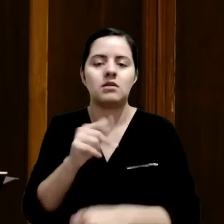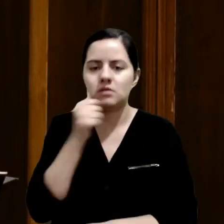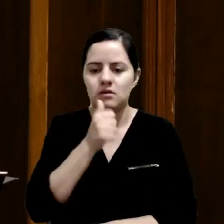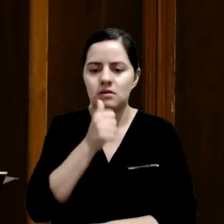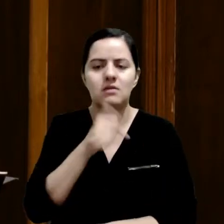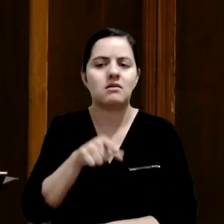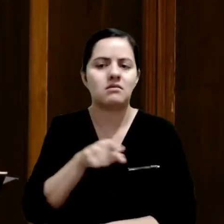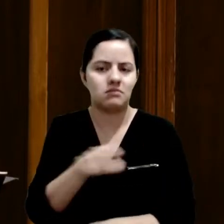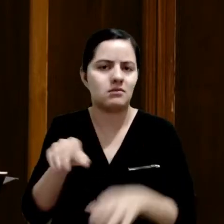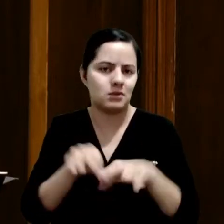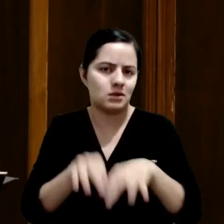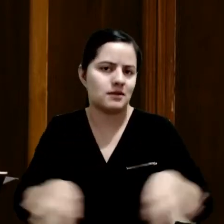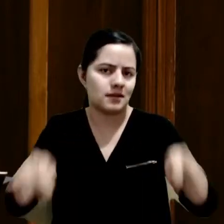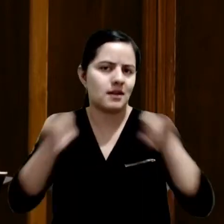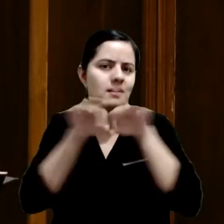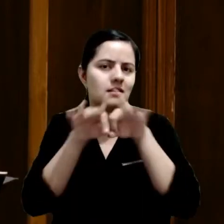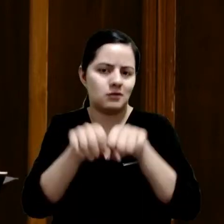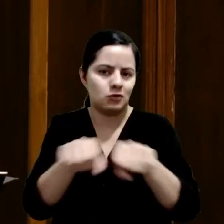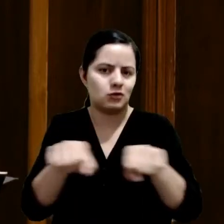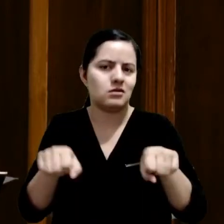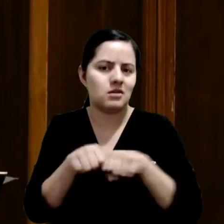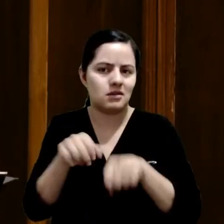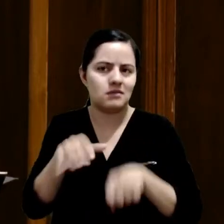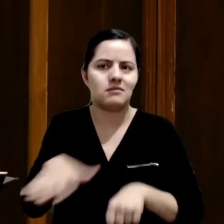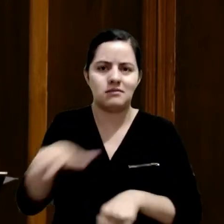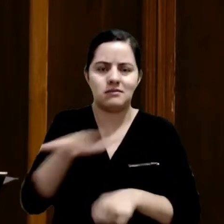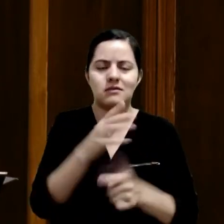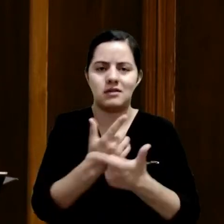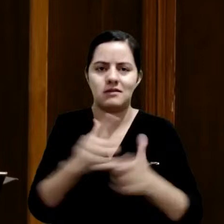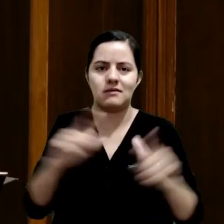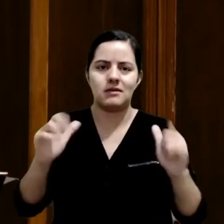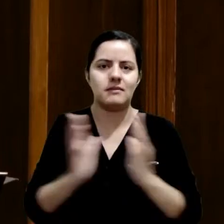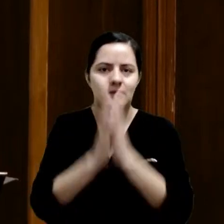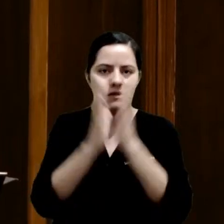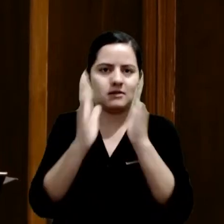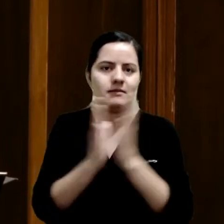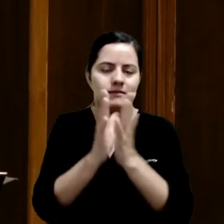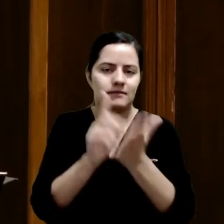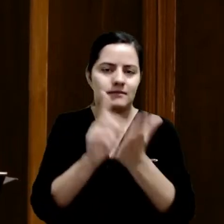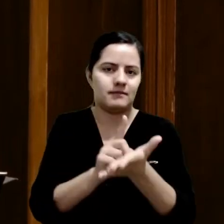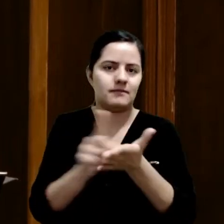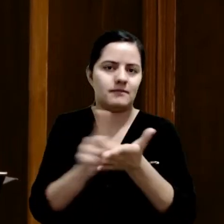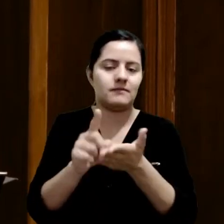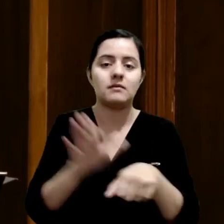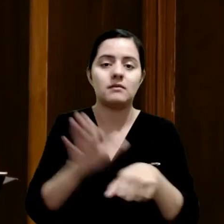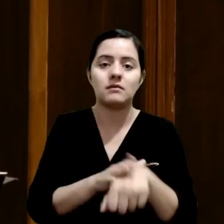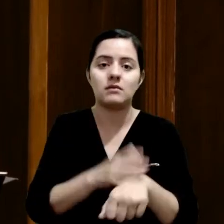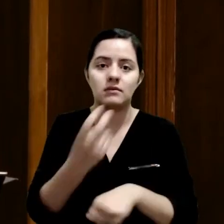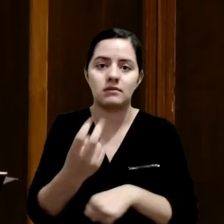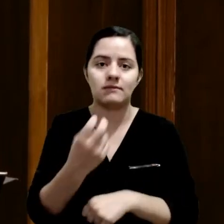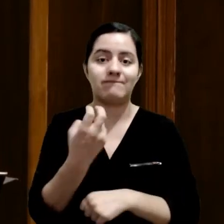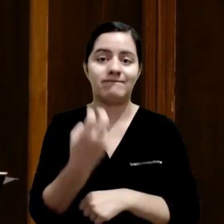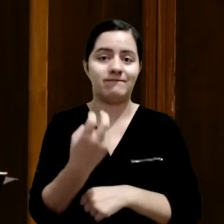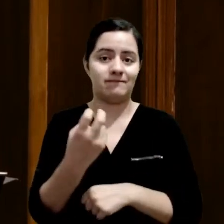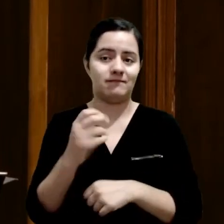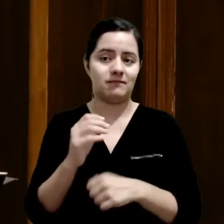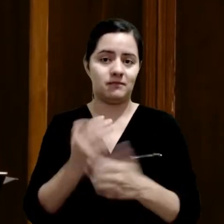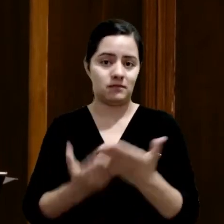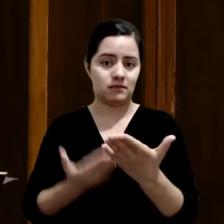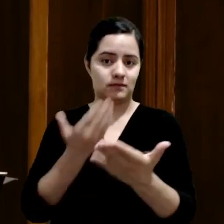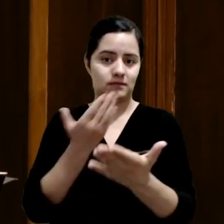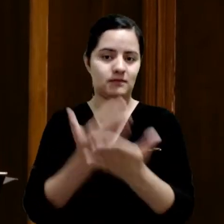de cualquier sociedad que se considere libre y democrática de derecho. Por eso, esta iniciativa lleva por